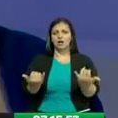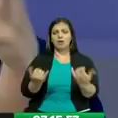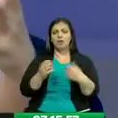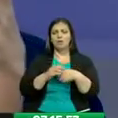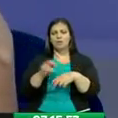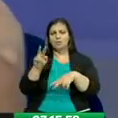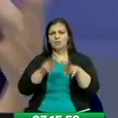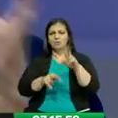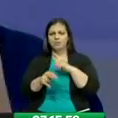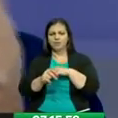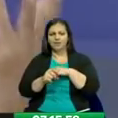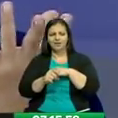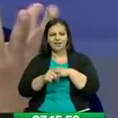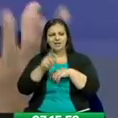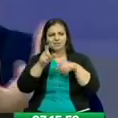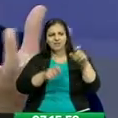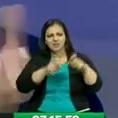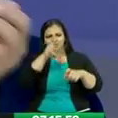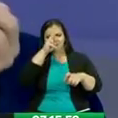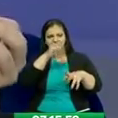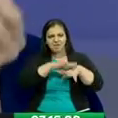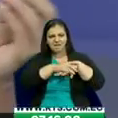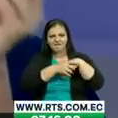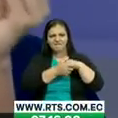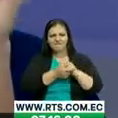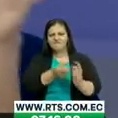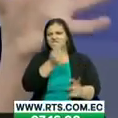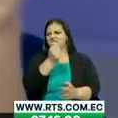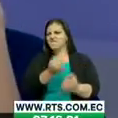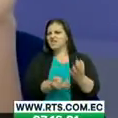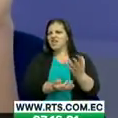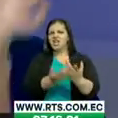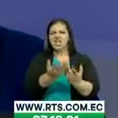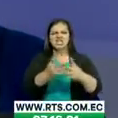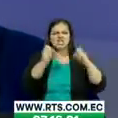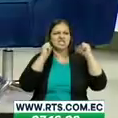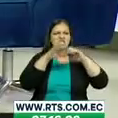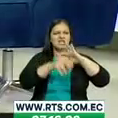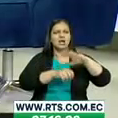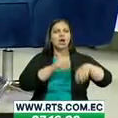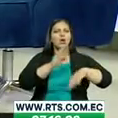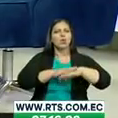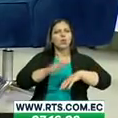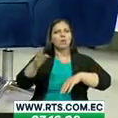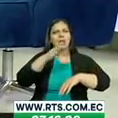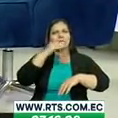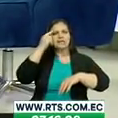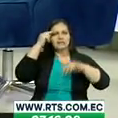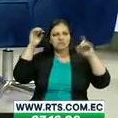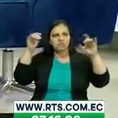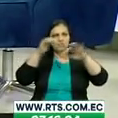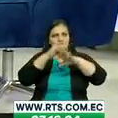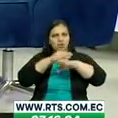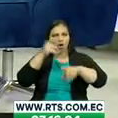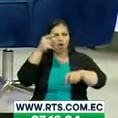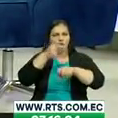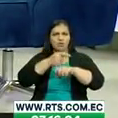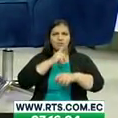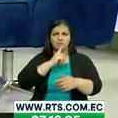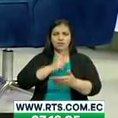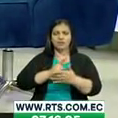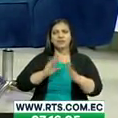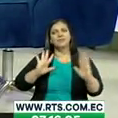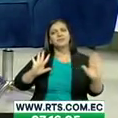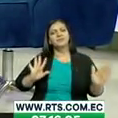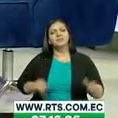eran infiltrados, sino que siempre fueron parte, o como que o algunos o dos o tres o los líderes sabían. Ahora, algo que a mí me llama poderosamente la atención es el discurso